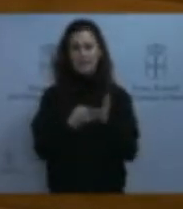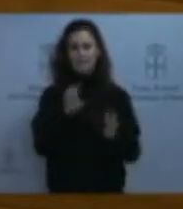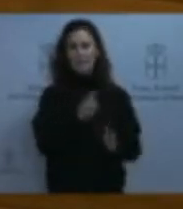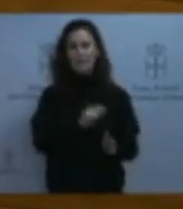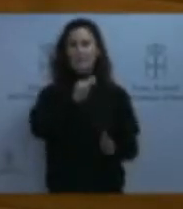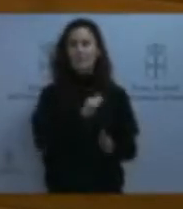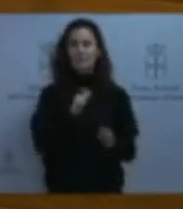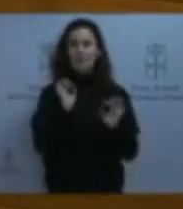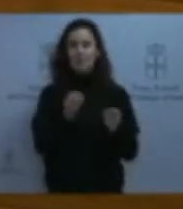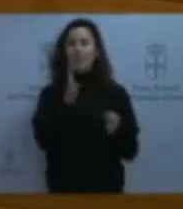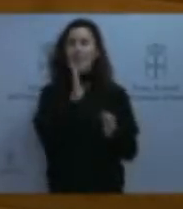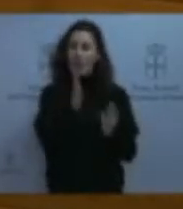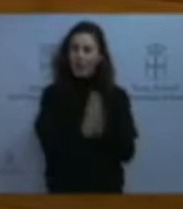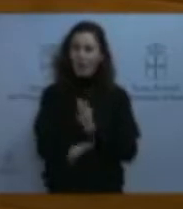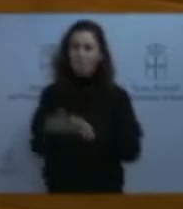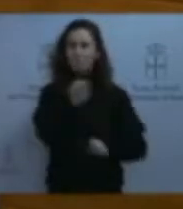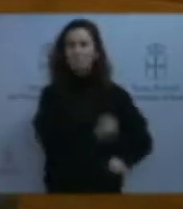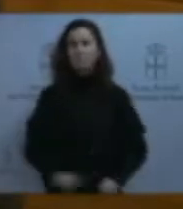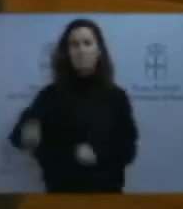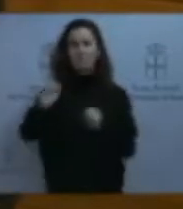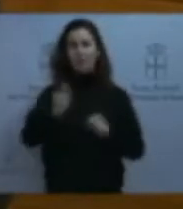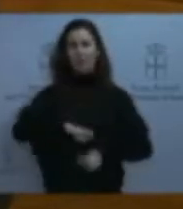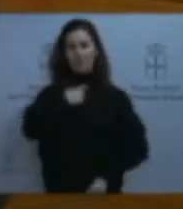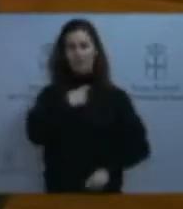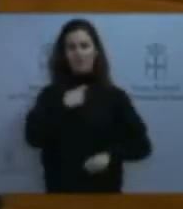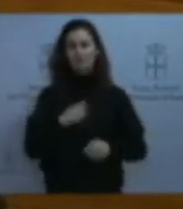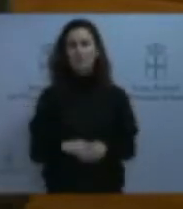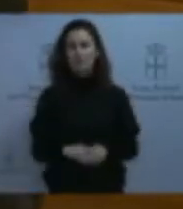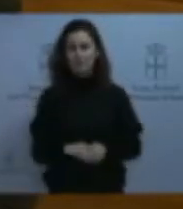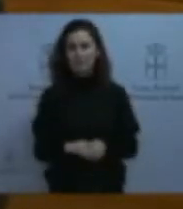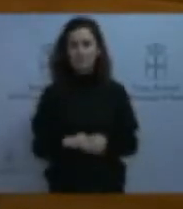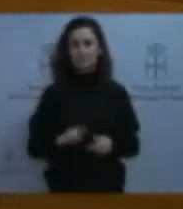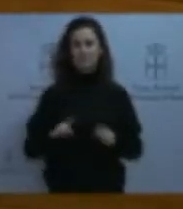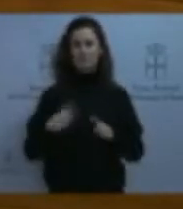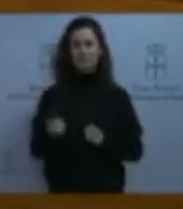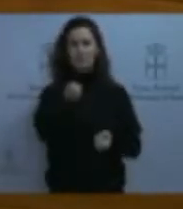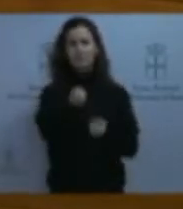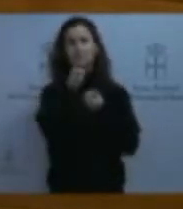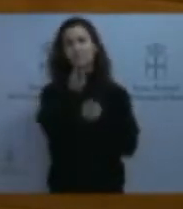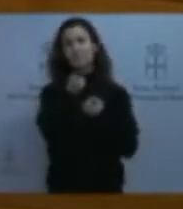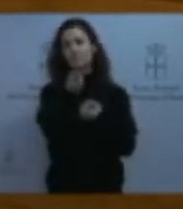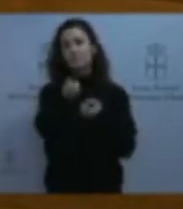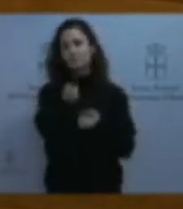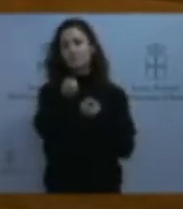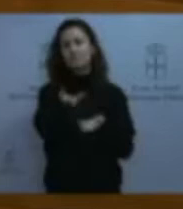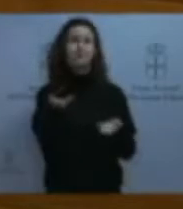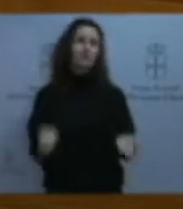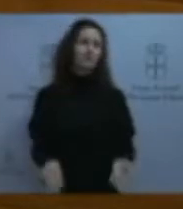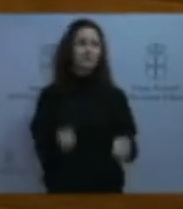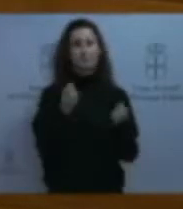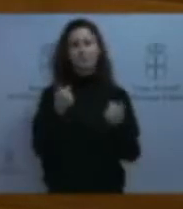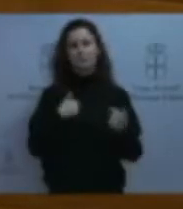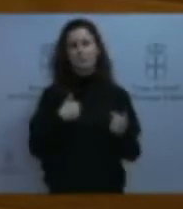Protección Civil. Y usted después aquí ha hecho una serie de declaraciones. Mire, yo le voy a decir una cuestión de